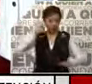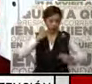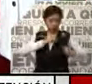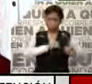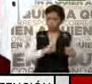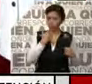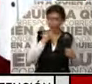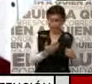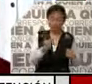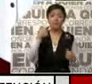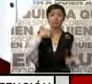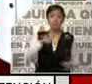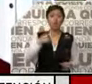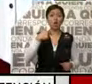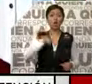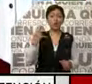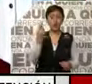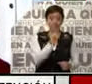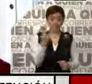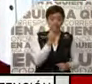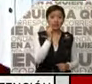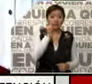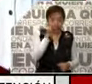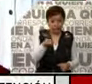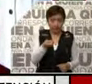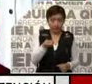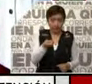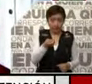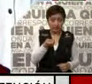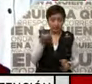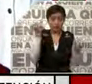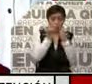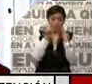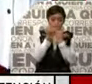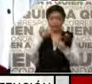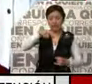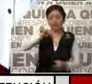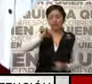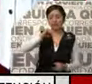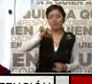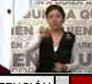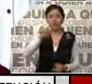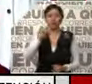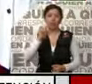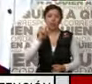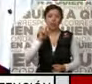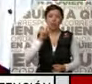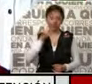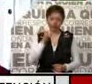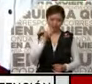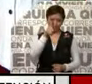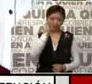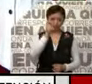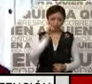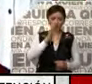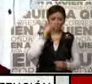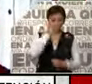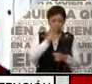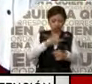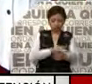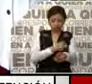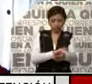y ahorita nada más viene como siguiente paso la quimioterapia. Y entonces para poder hacer la quimioterapia son varios